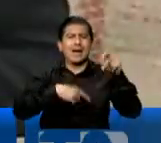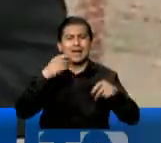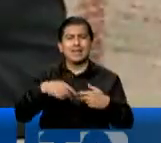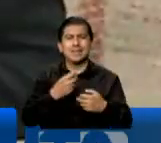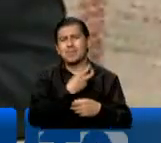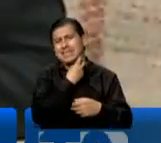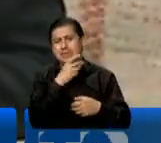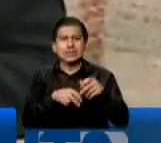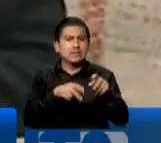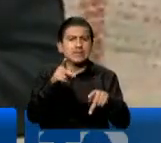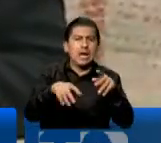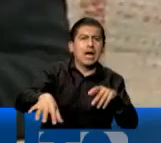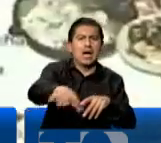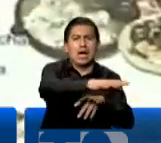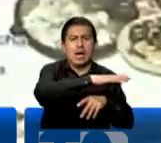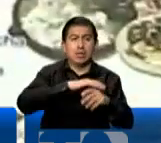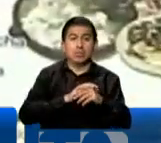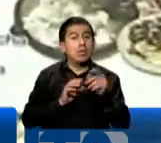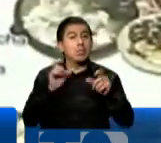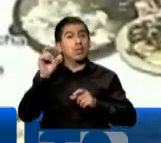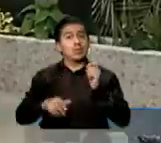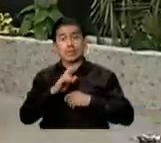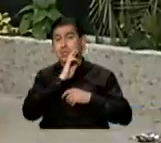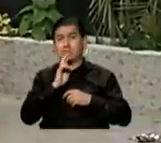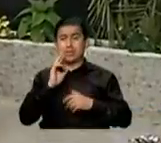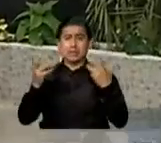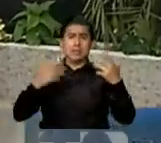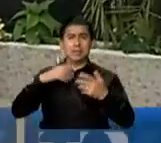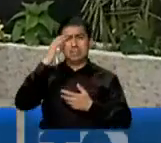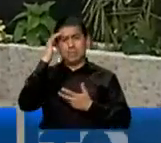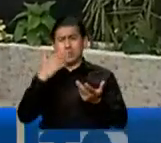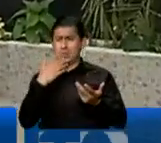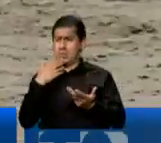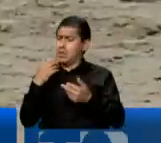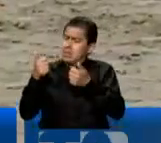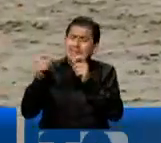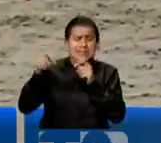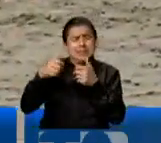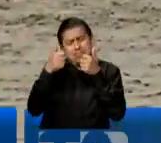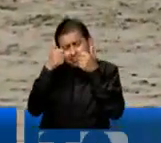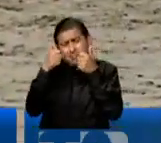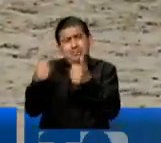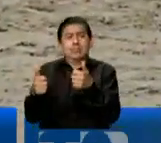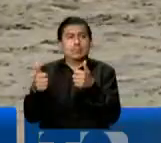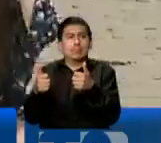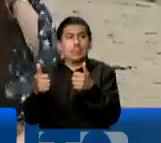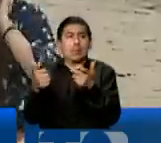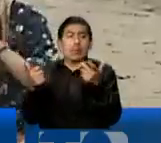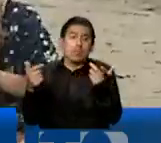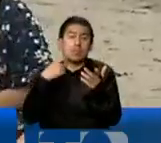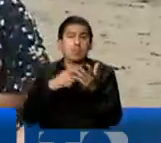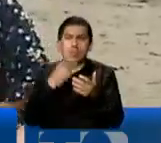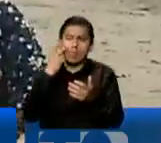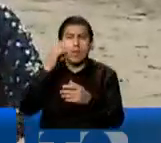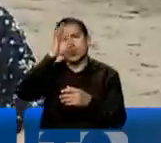Los representantes del sector comercial y la ciudadanía señalan que las medidas son necesarias. En el hospital del IES de Manta se ha